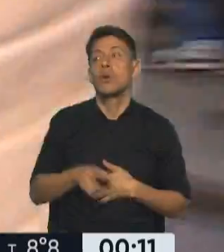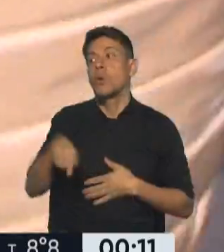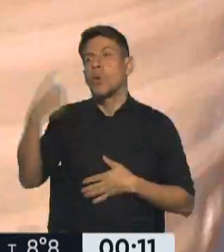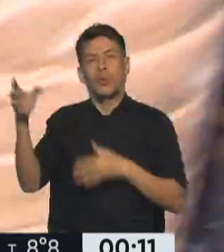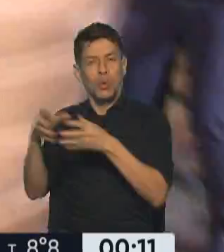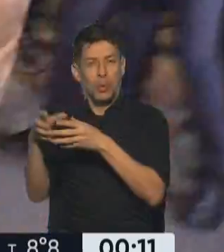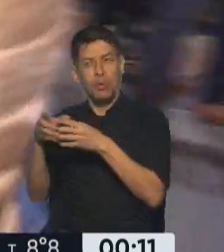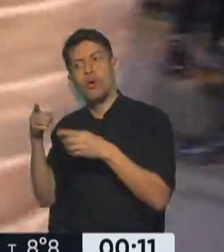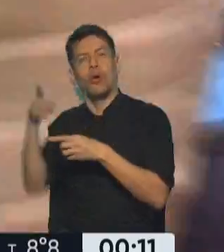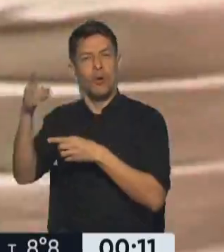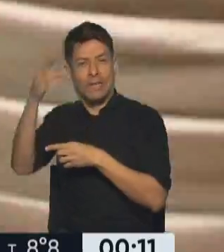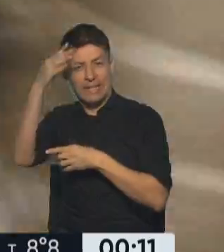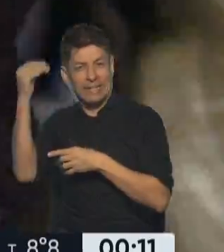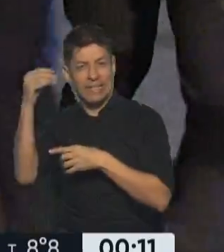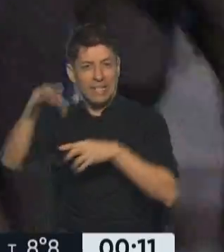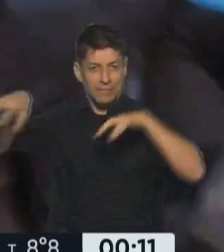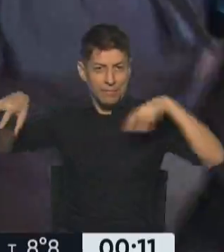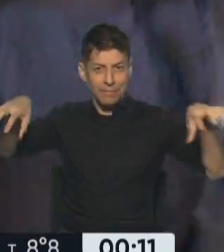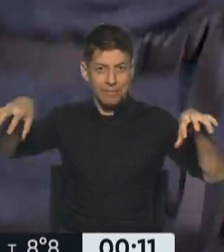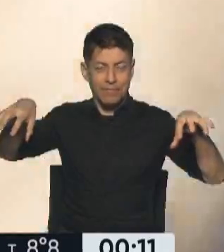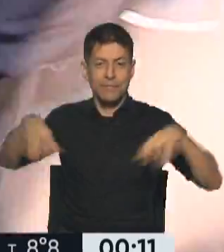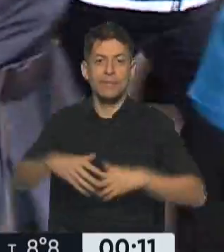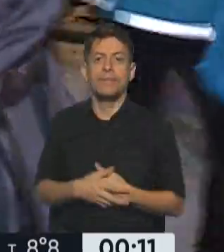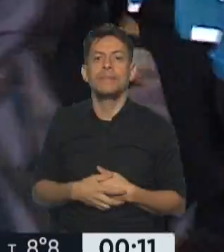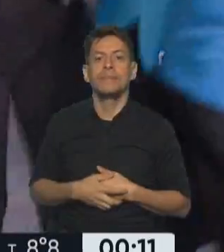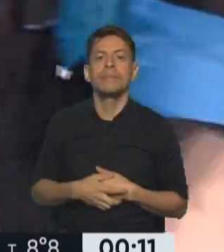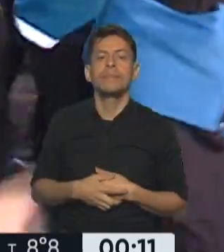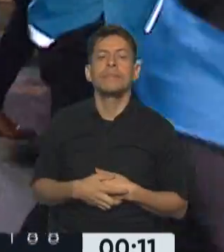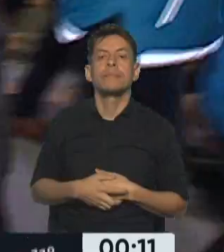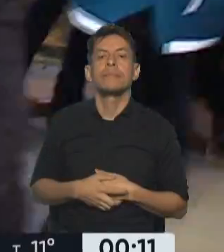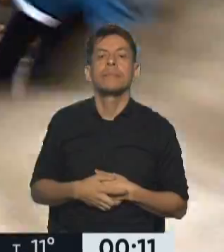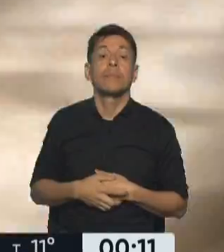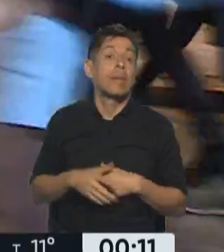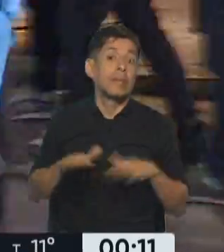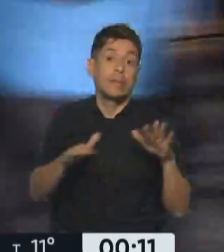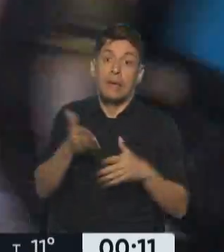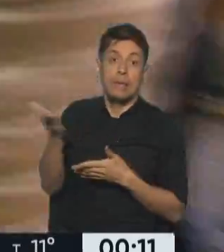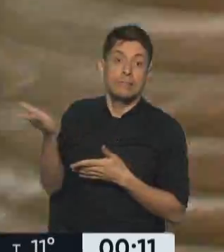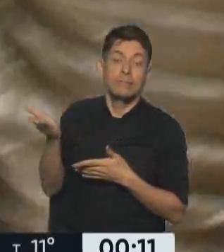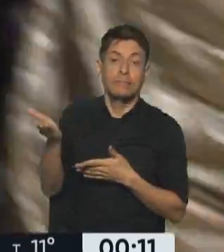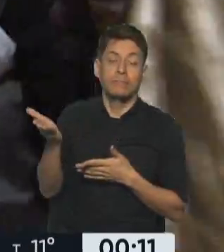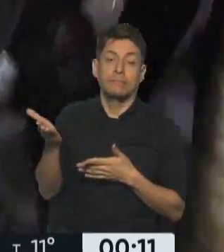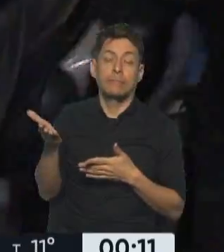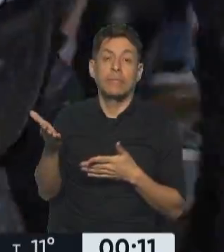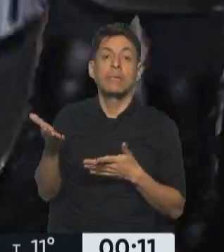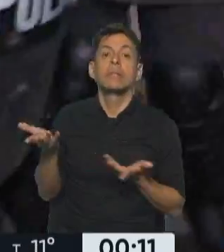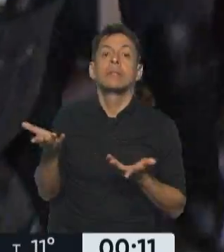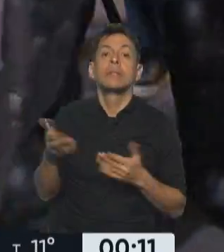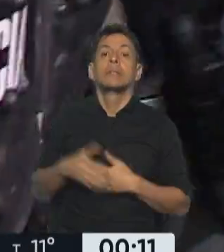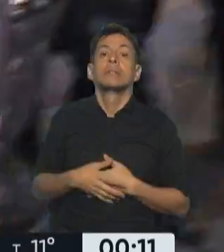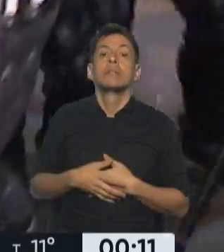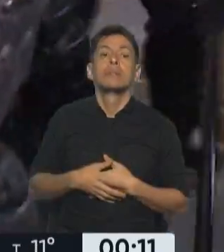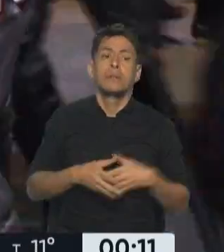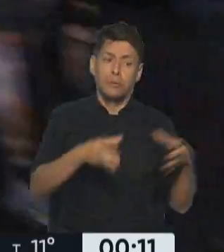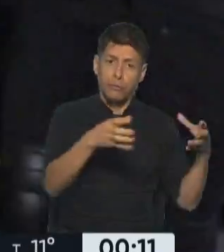más representantes del el kirchnerismo. Sucedía esto, en un momento que quería avanzar quienes fueron a